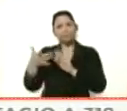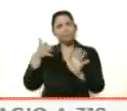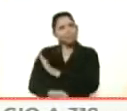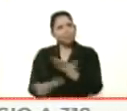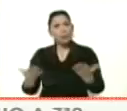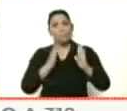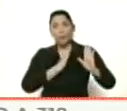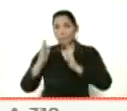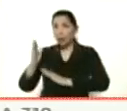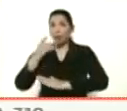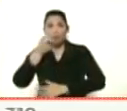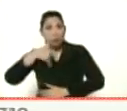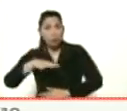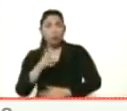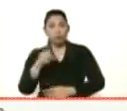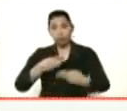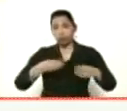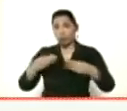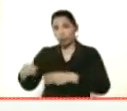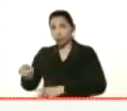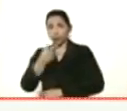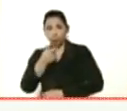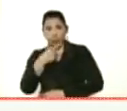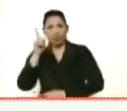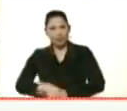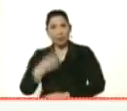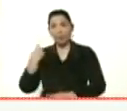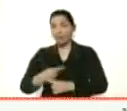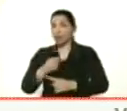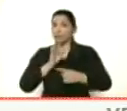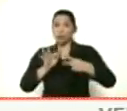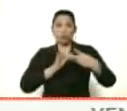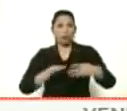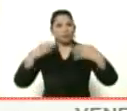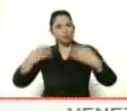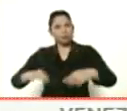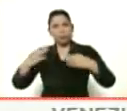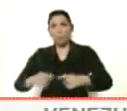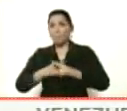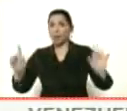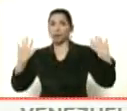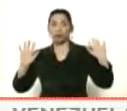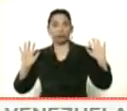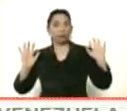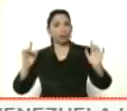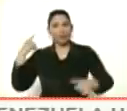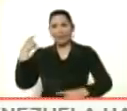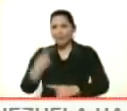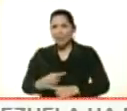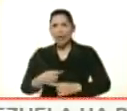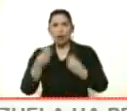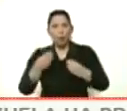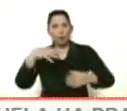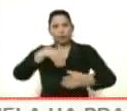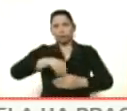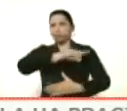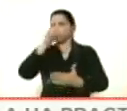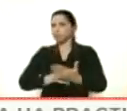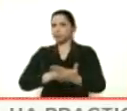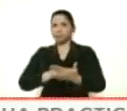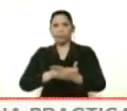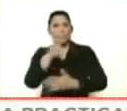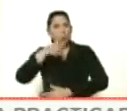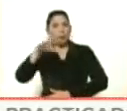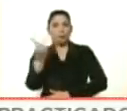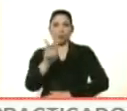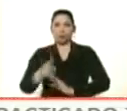orden público y relacionado con medicamentos debían estar funcionando normalmente, pero debía darse una cuarentena total de la población